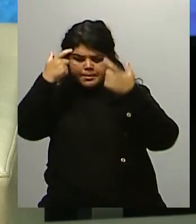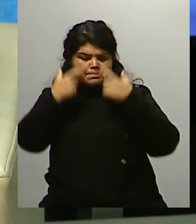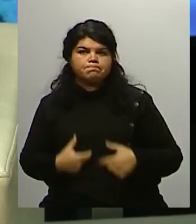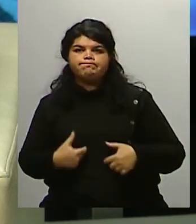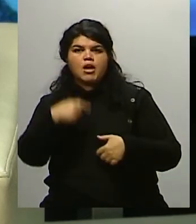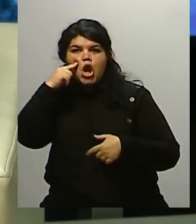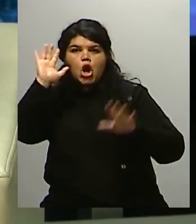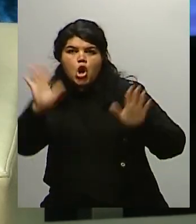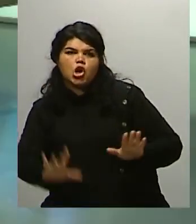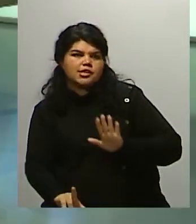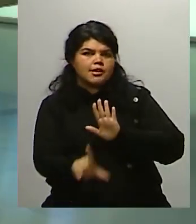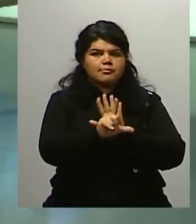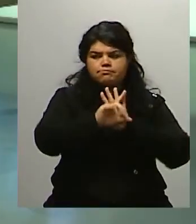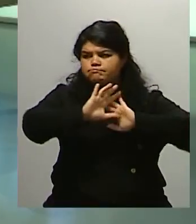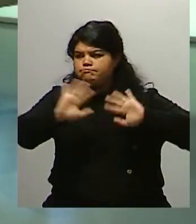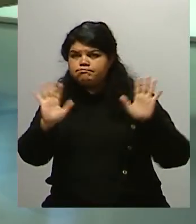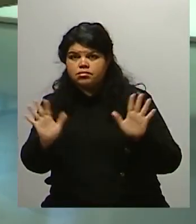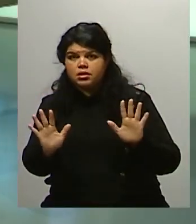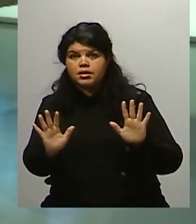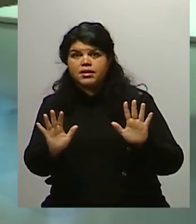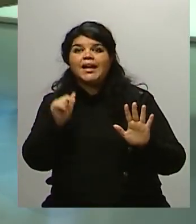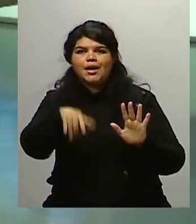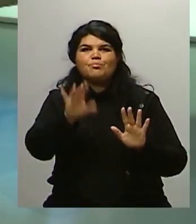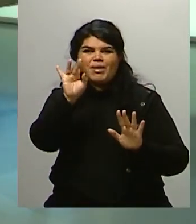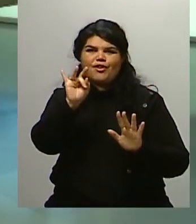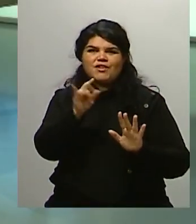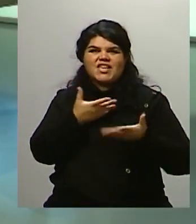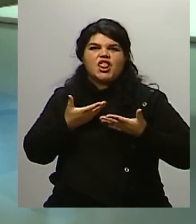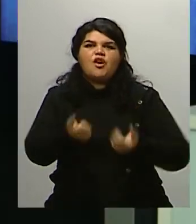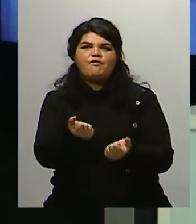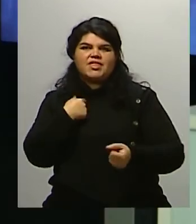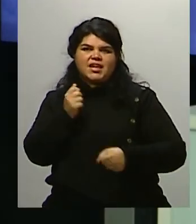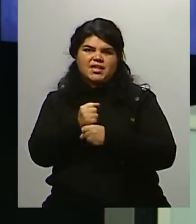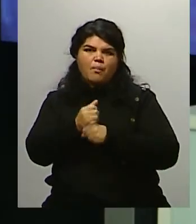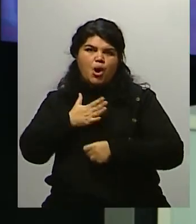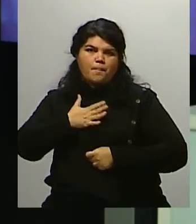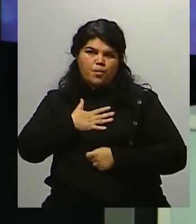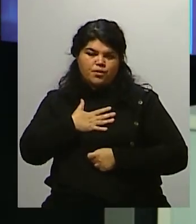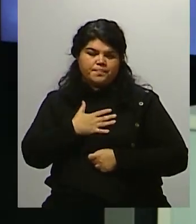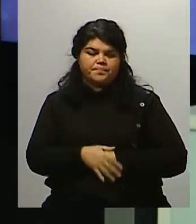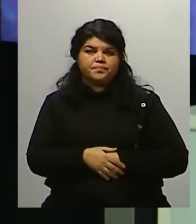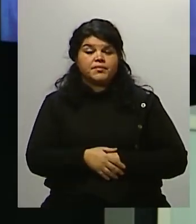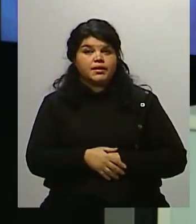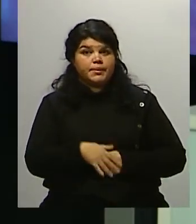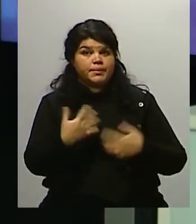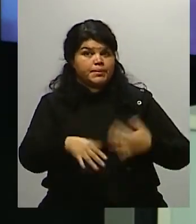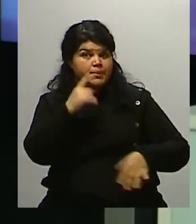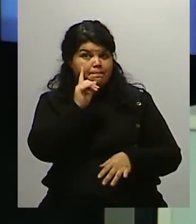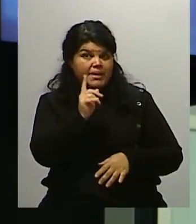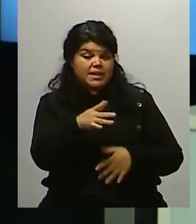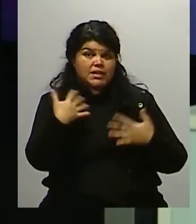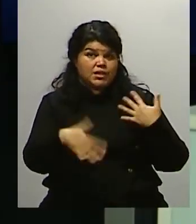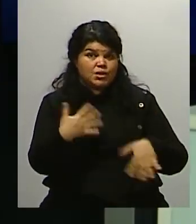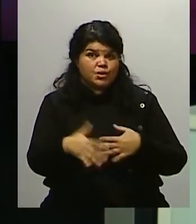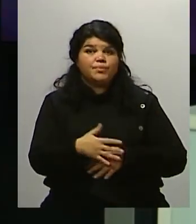esta precarización. Corres un riesgo. Sí, corres un riesgo. Un serio riesgo. Bueno, Melina, muchísimas gracias. Realmente tratamos de hablar de